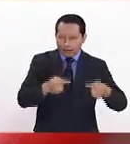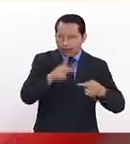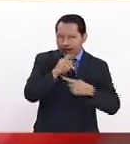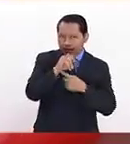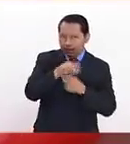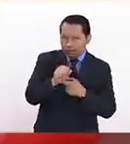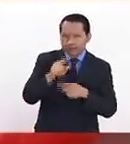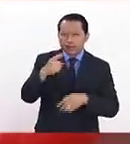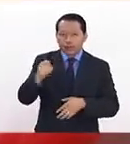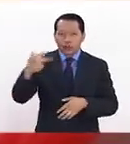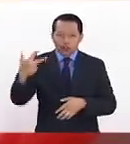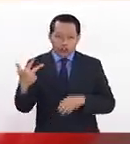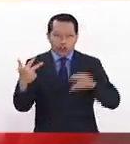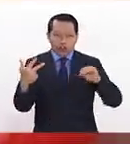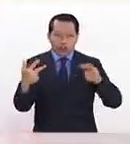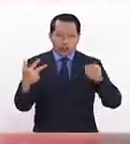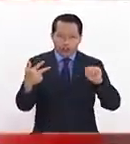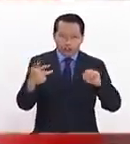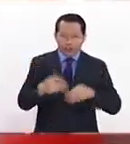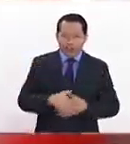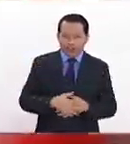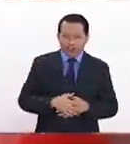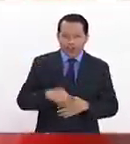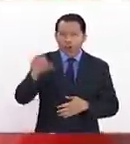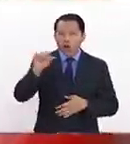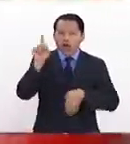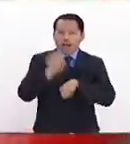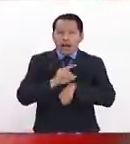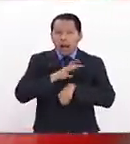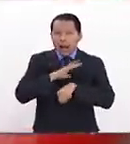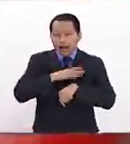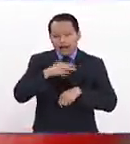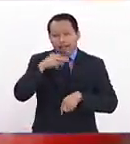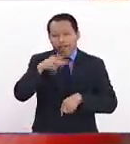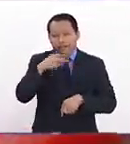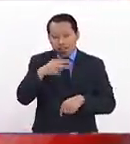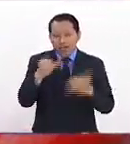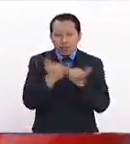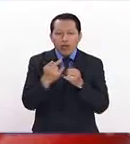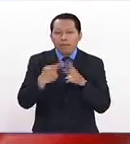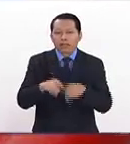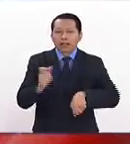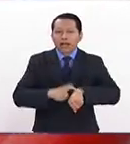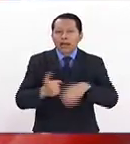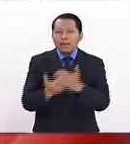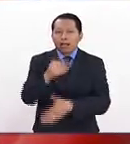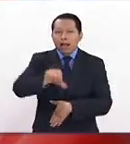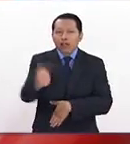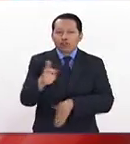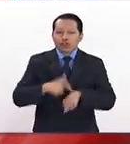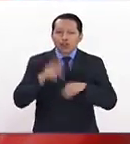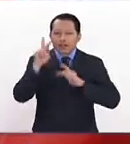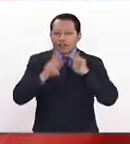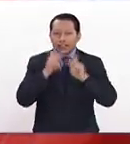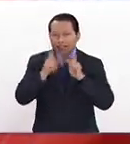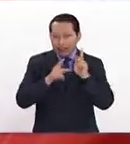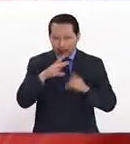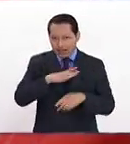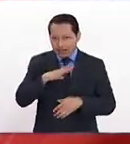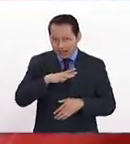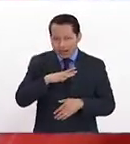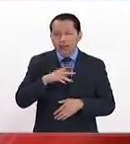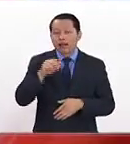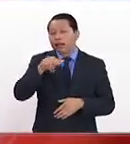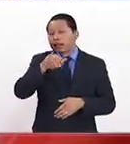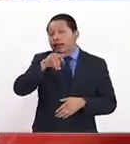Sacramento 108-99. Hoy tendremos duelos navideños. La actividad iniciará a las 11 de la mañana con la visita de los 76ers a